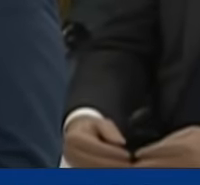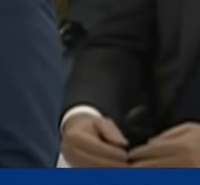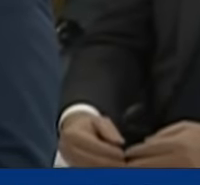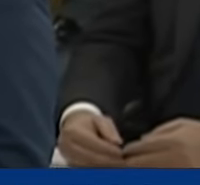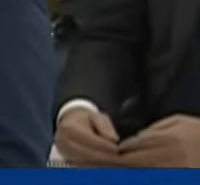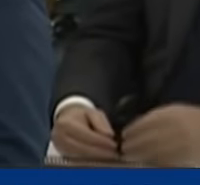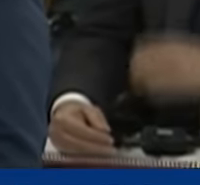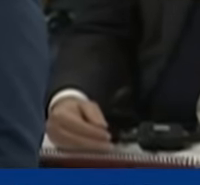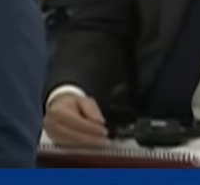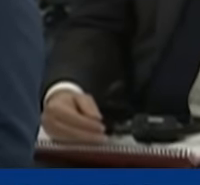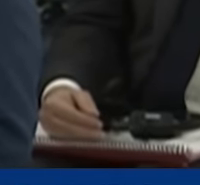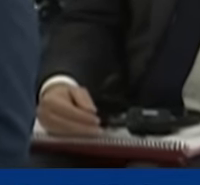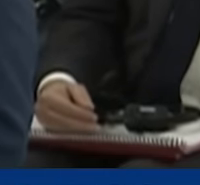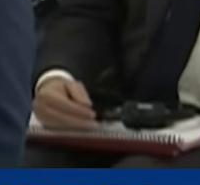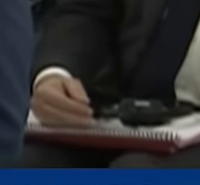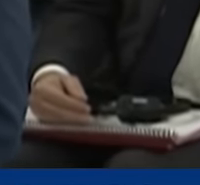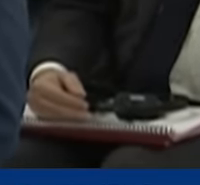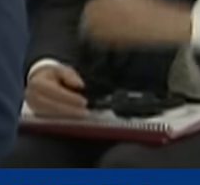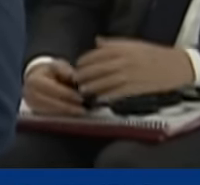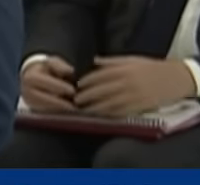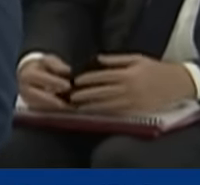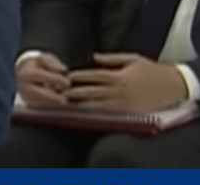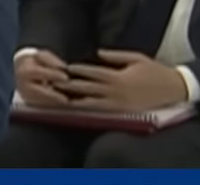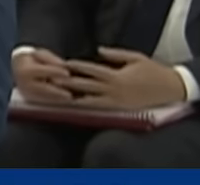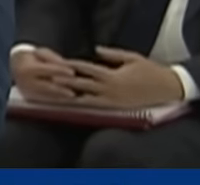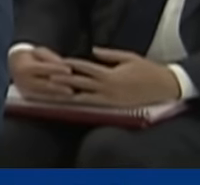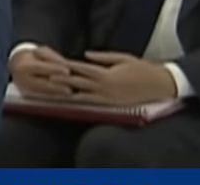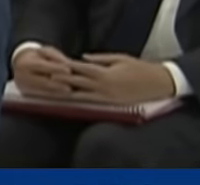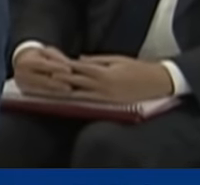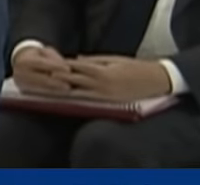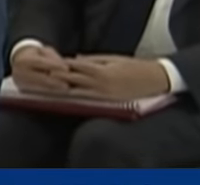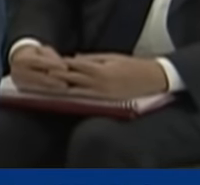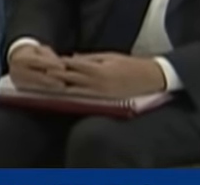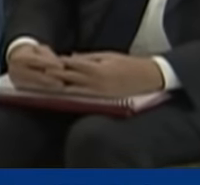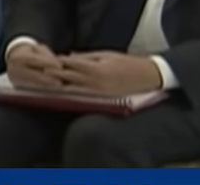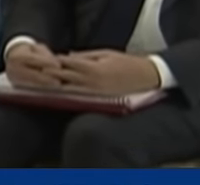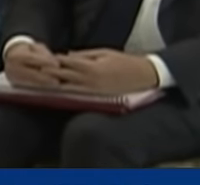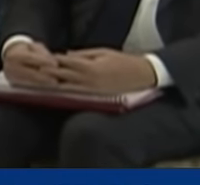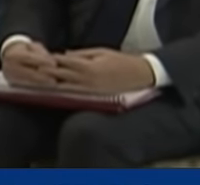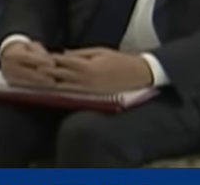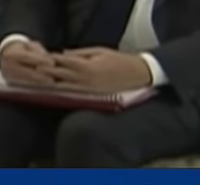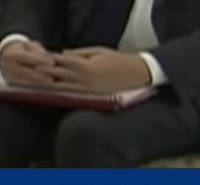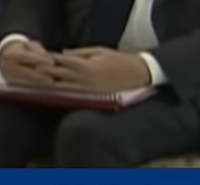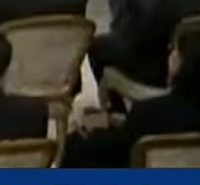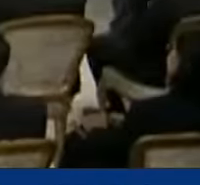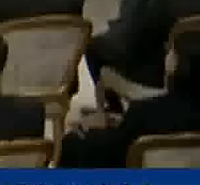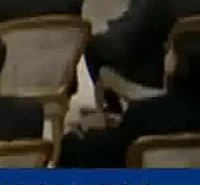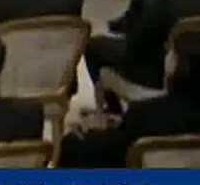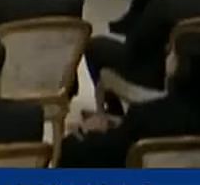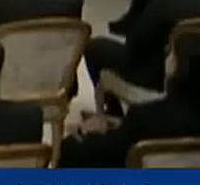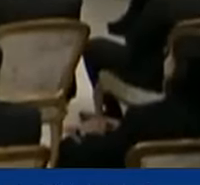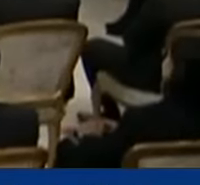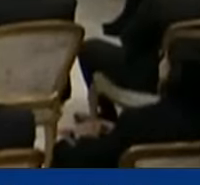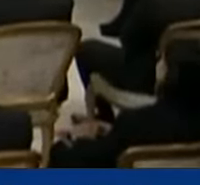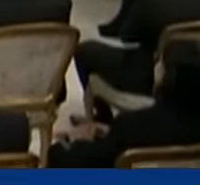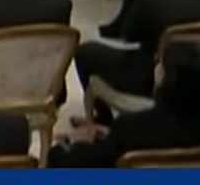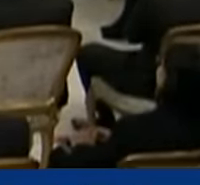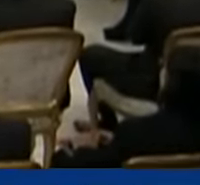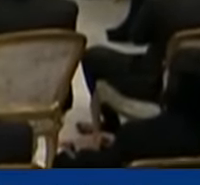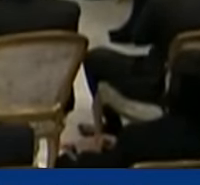estos acuerdos que se realizan el día de hoy, esta firma desde el Salón Sol del Perú del Palacio. Acuerdo de